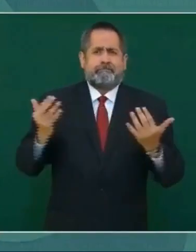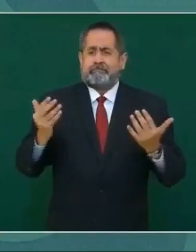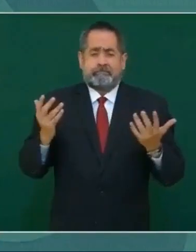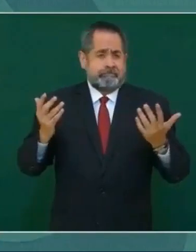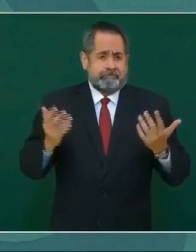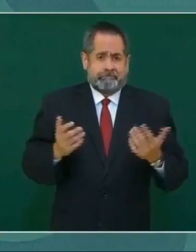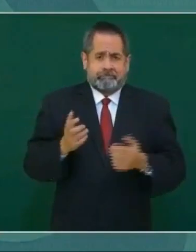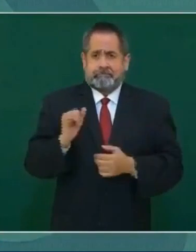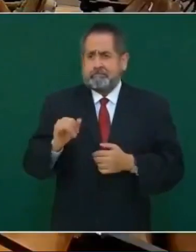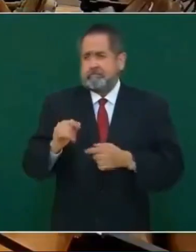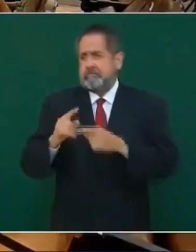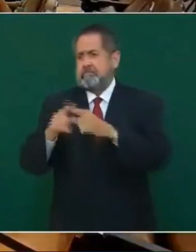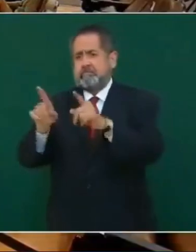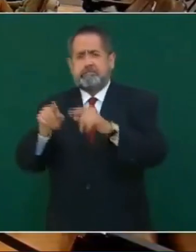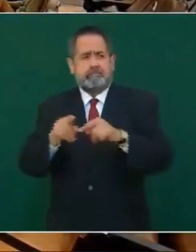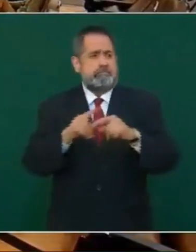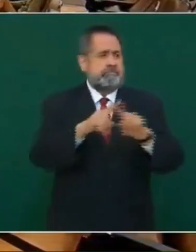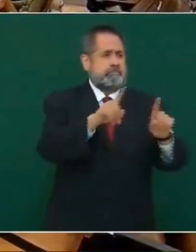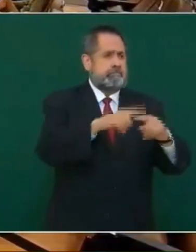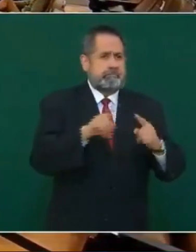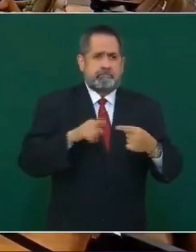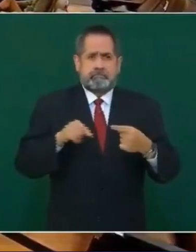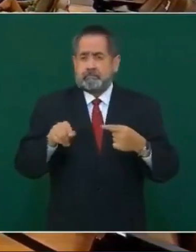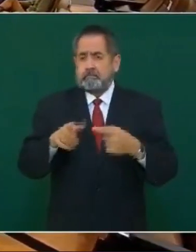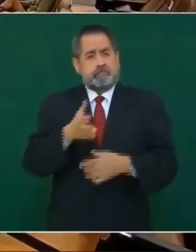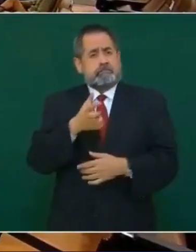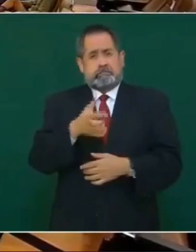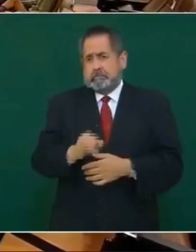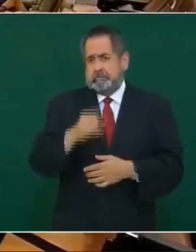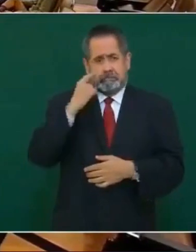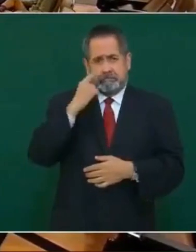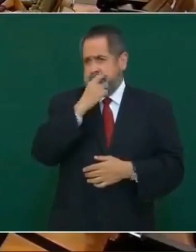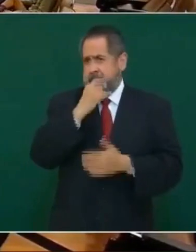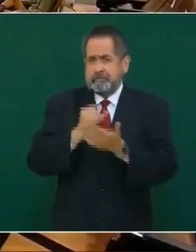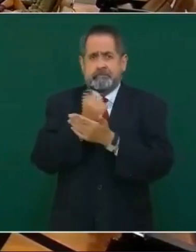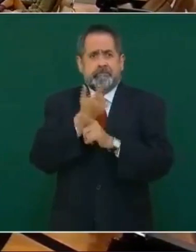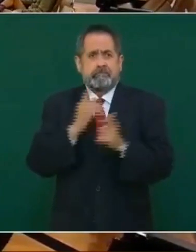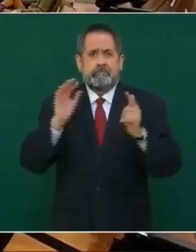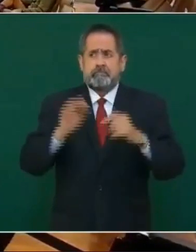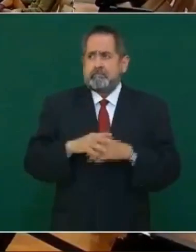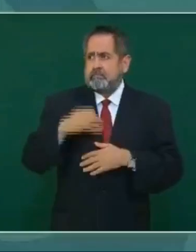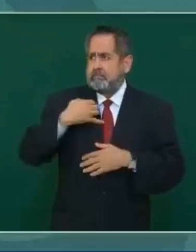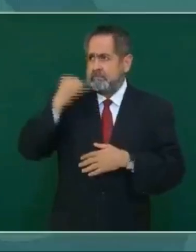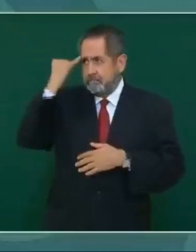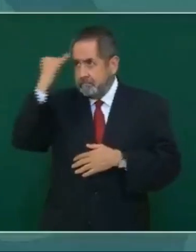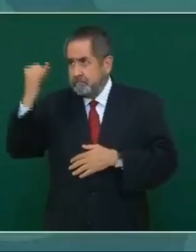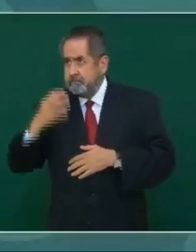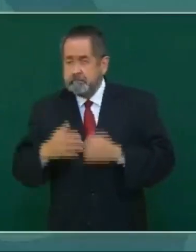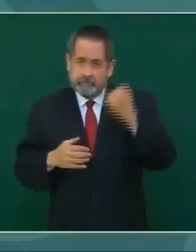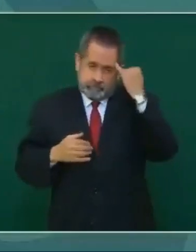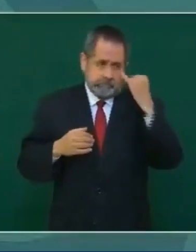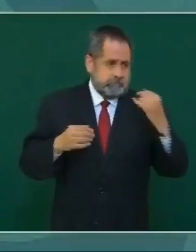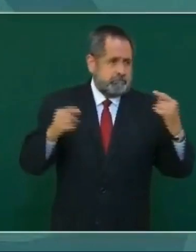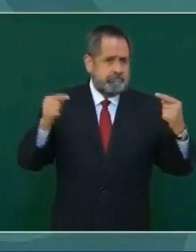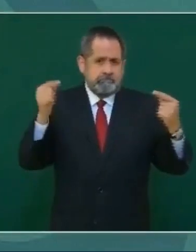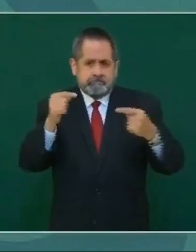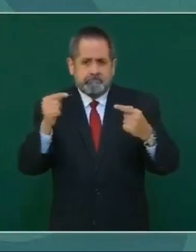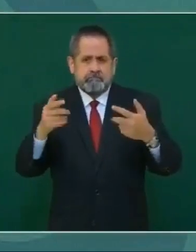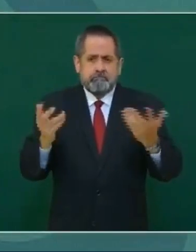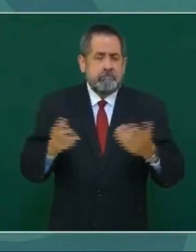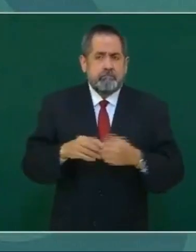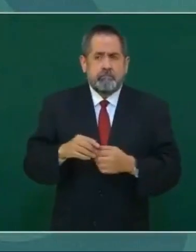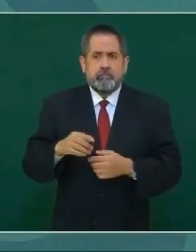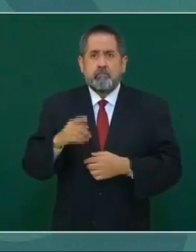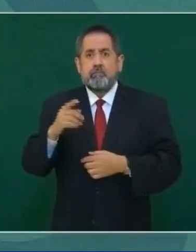son las diferencias, es la confrontación de ideas. La dictadura es un